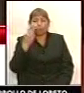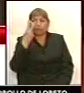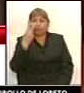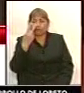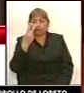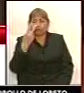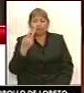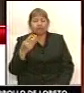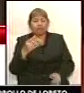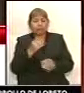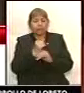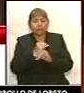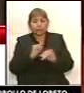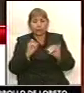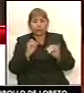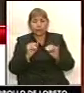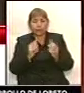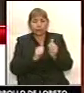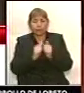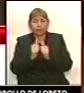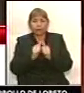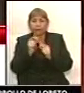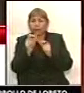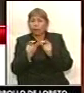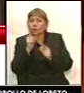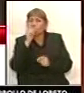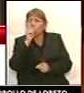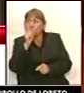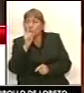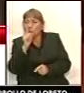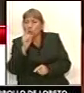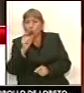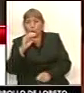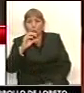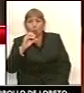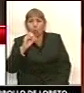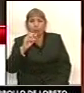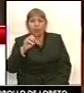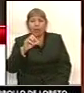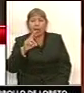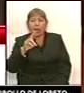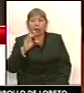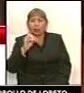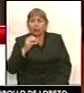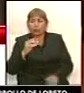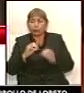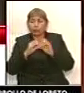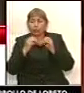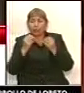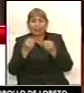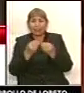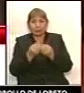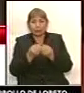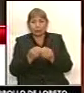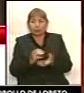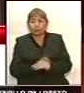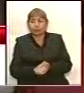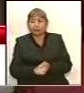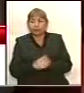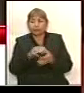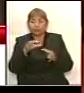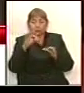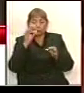2 representantes independientes elegidos por concurso público y 1 representante de Conveagro, que es una organización